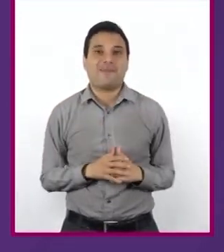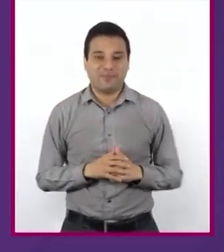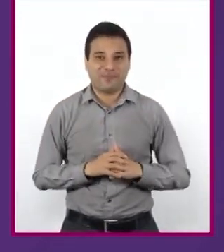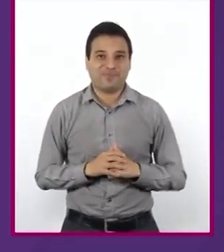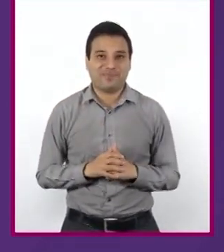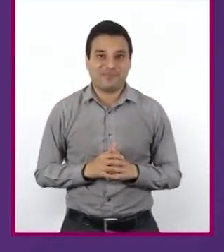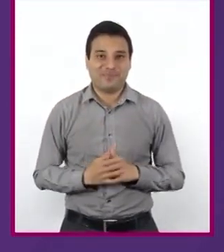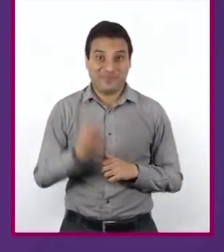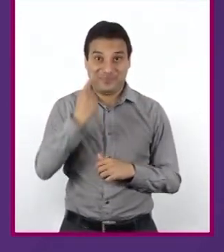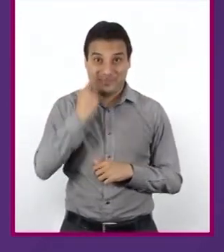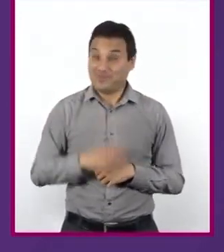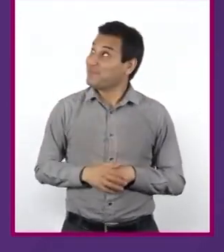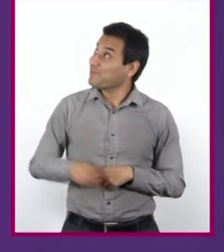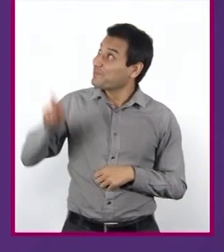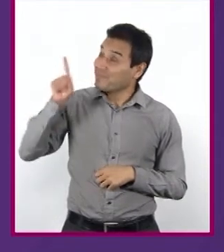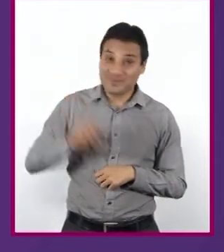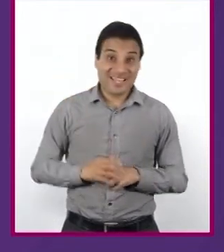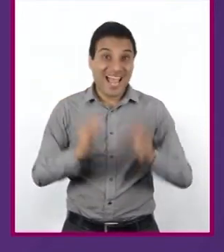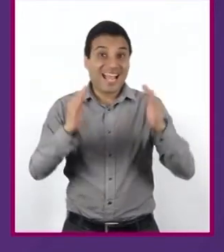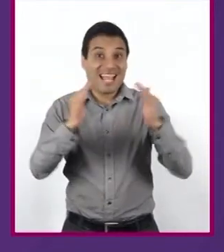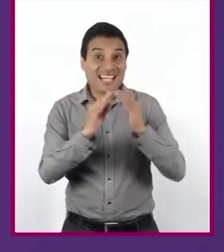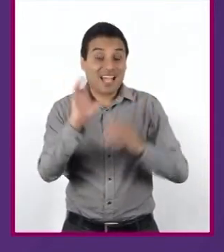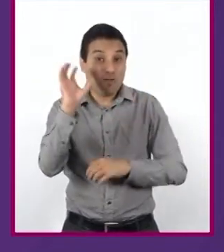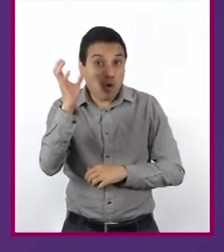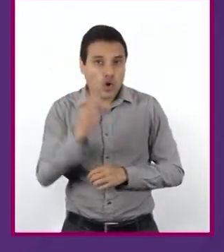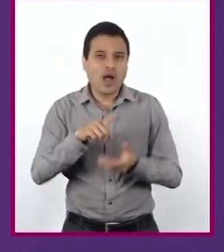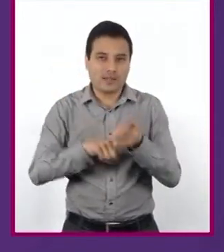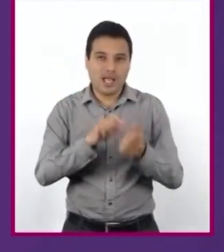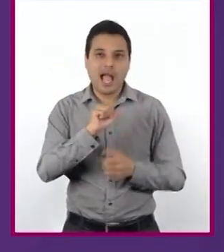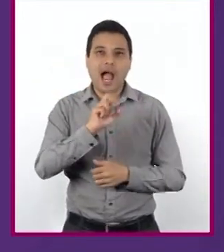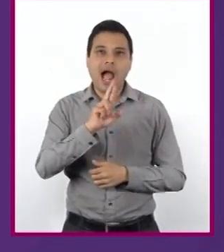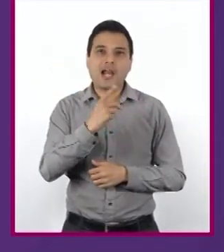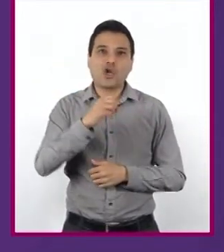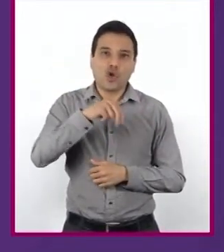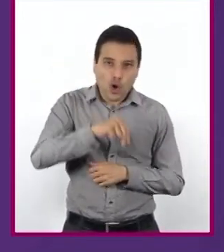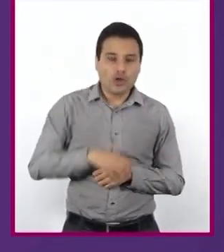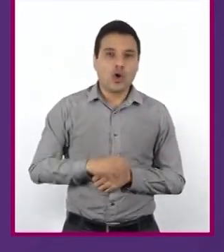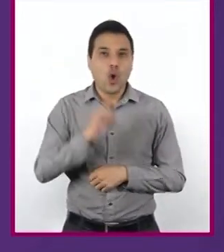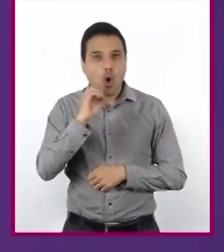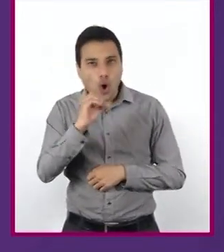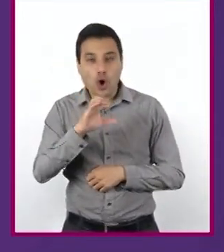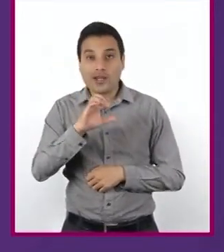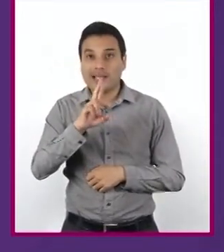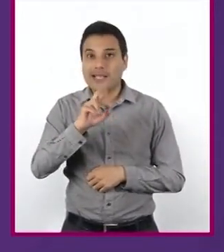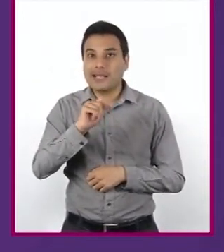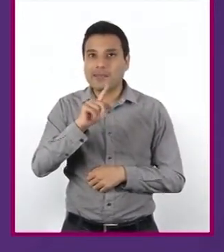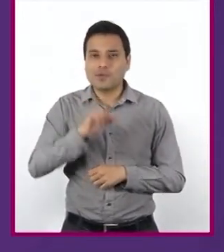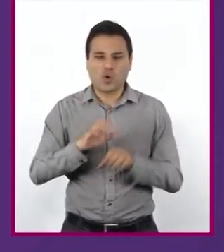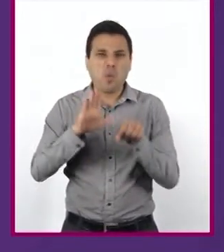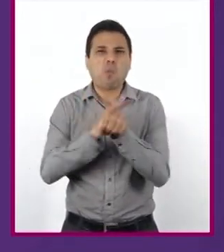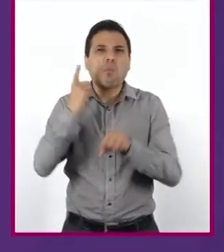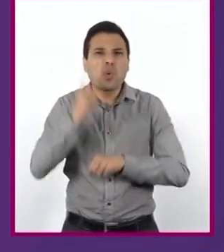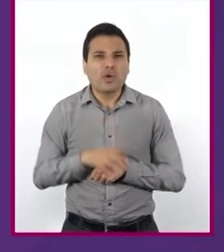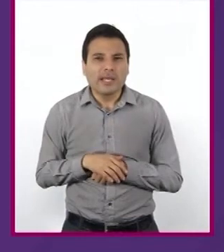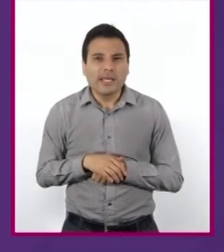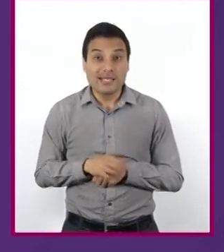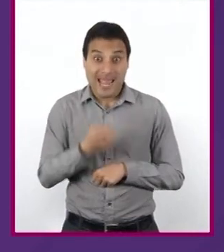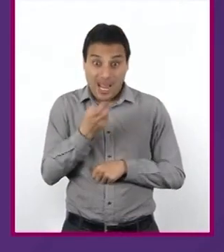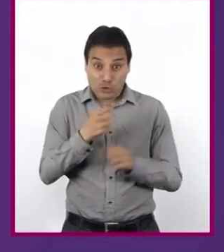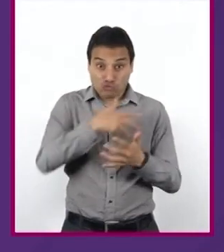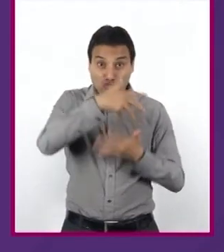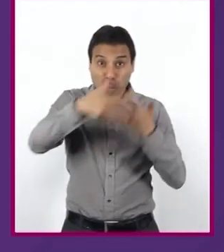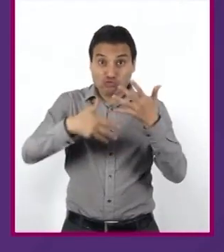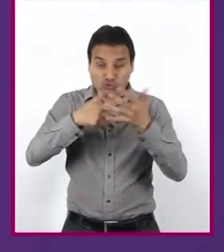Los focos que utilizamos en casa se llenan con argón o criptón, porque estos elementos no se unen con los átomos